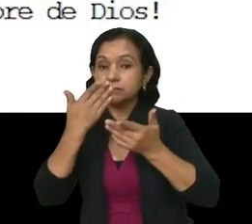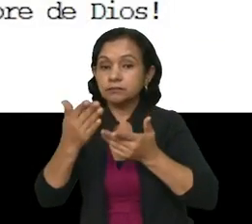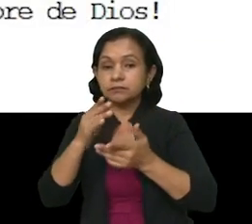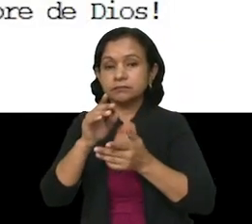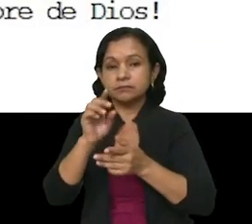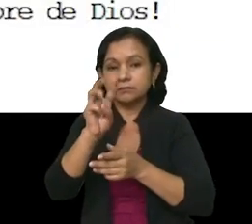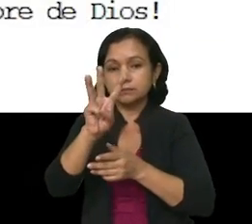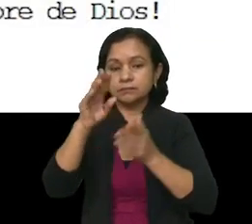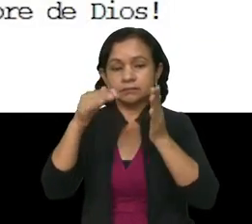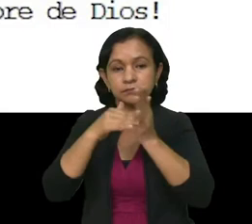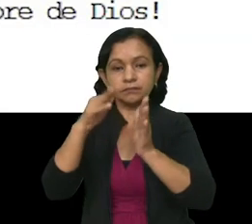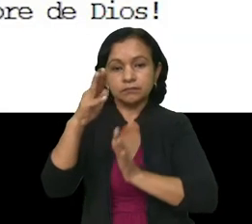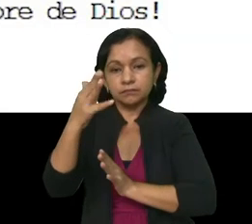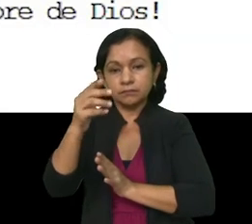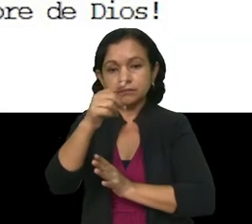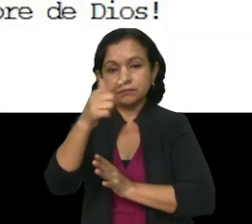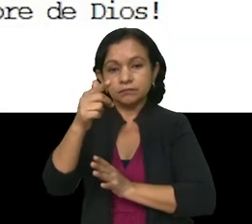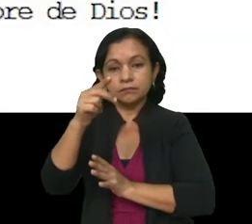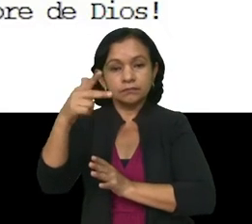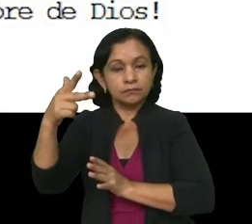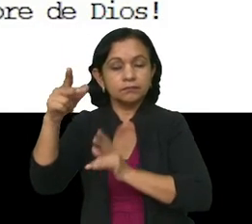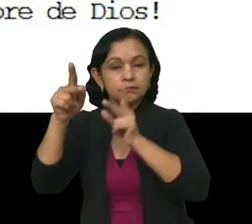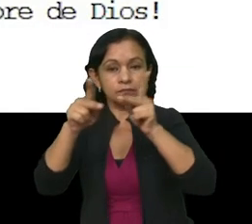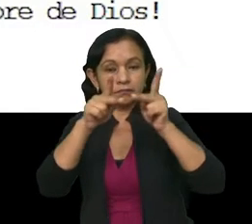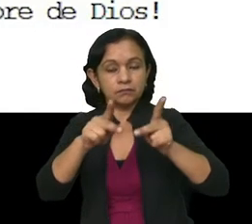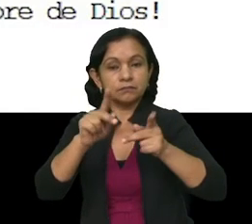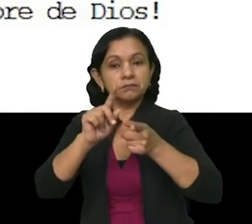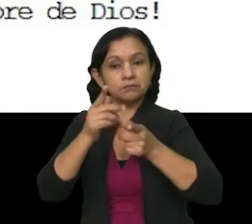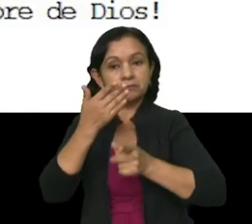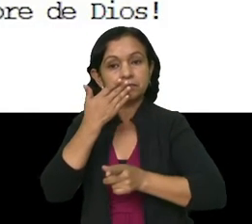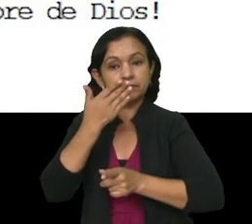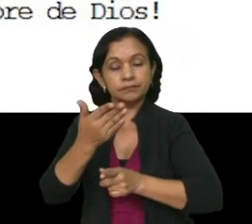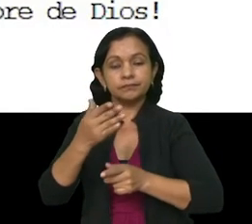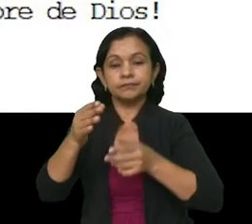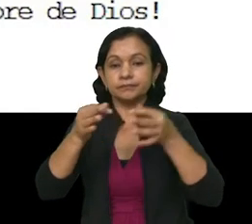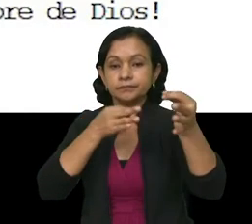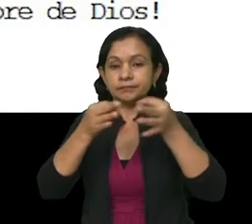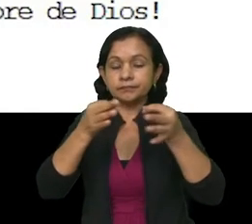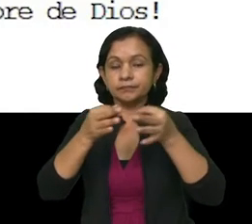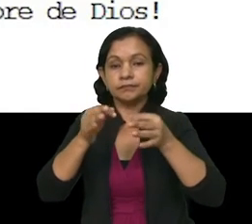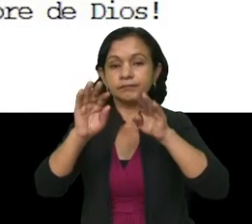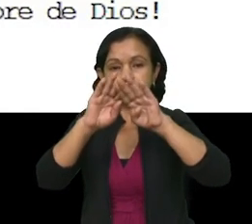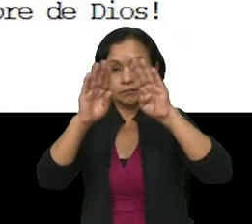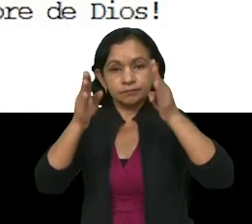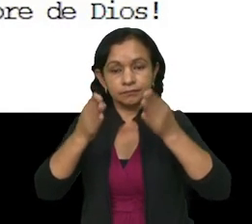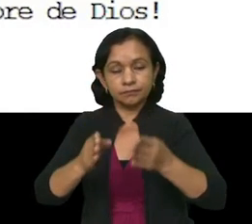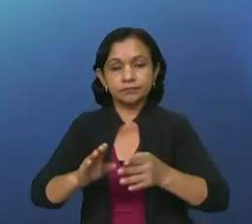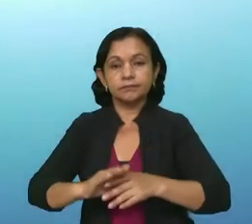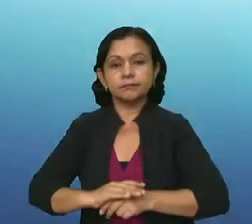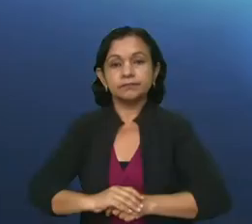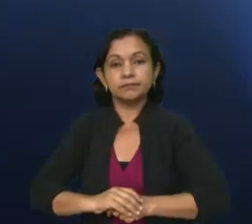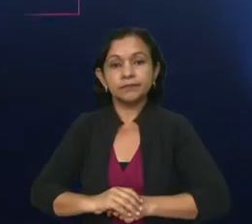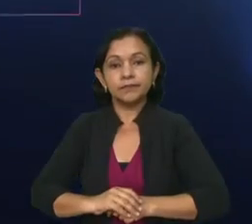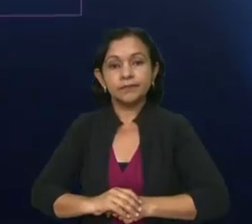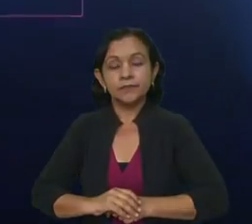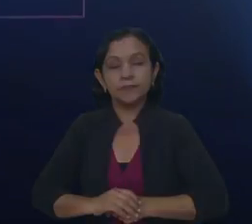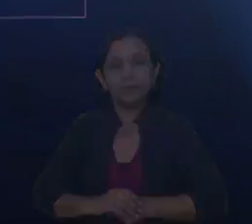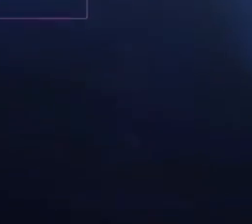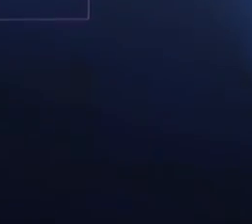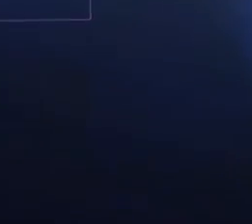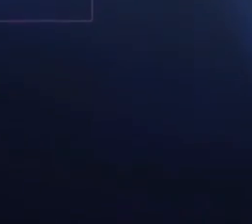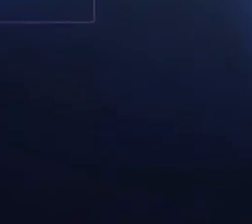de 3.978 nicaragüenses. Para el canal parlamentario, informó Vanessa Paz.